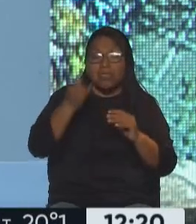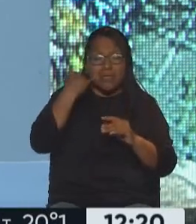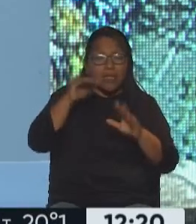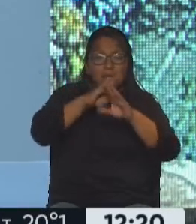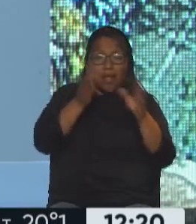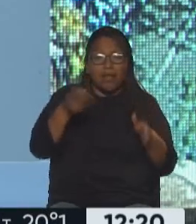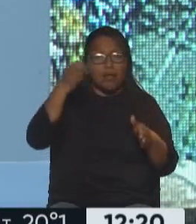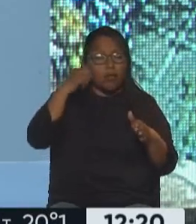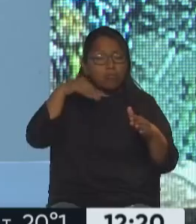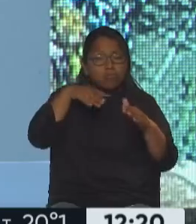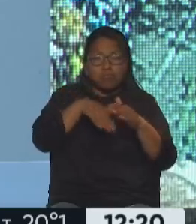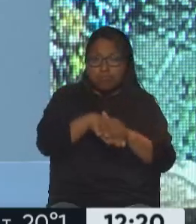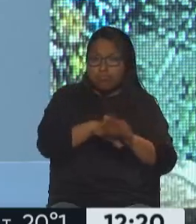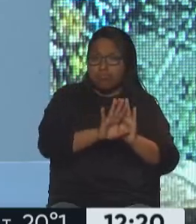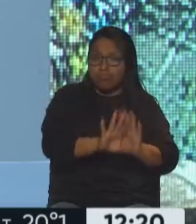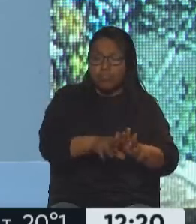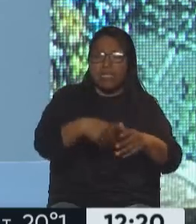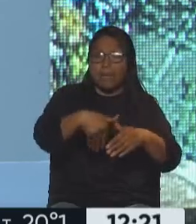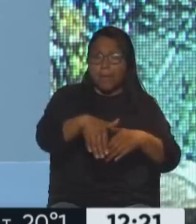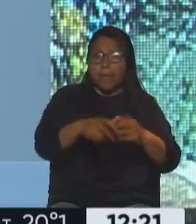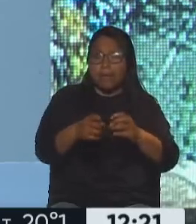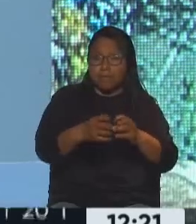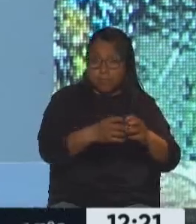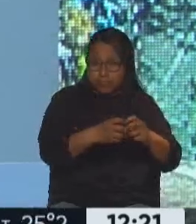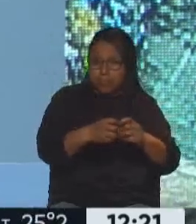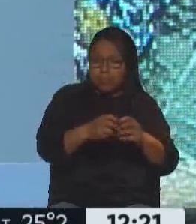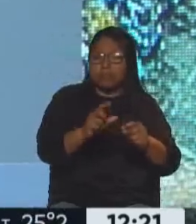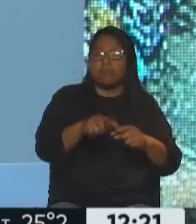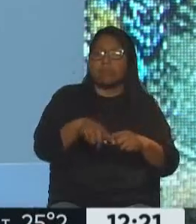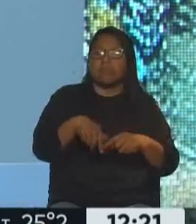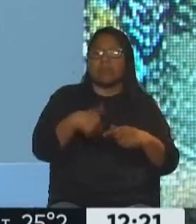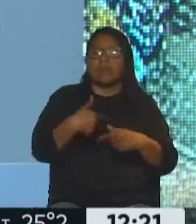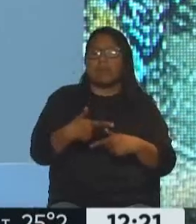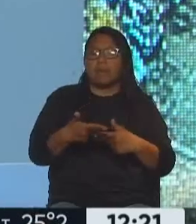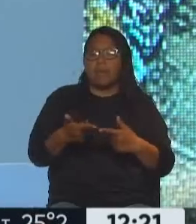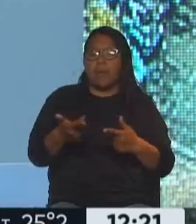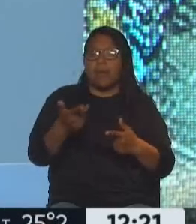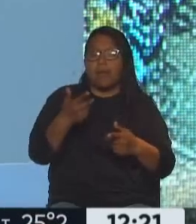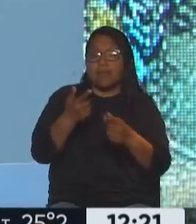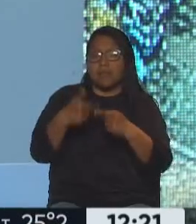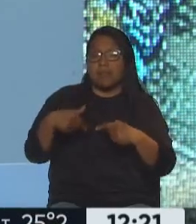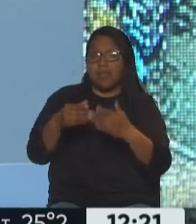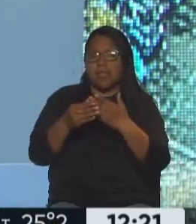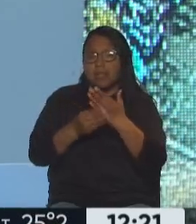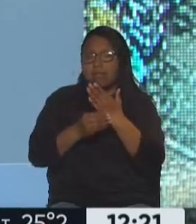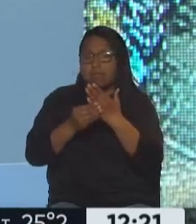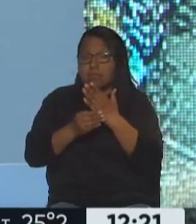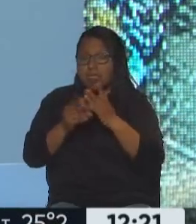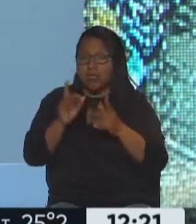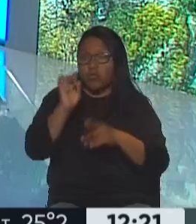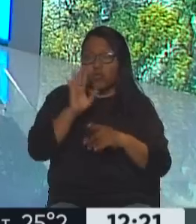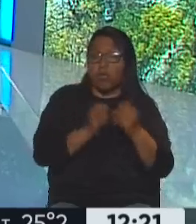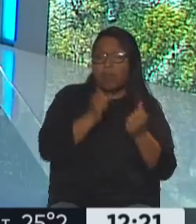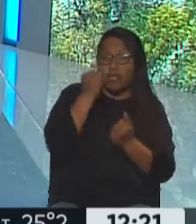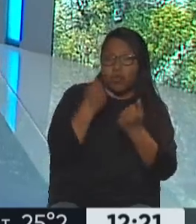que seguramente se van a empezar a tratar en estos días y que van a promover igualmente, seguramente la visita de varios ministros, porque no solo es Economía que va a